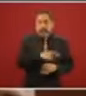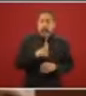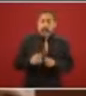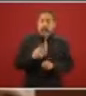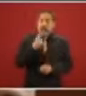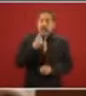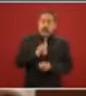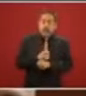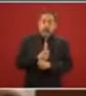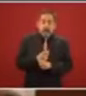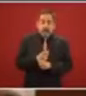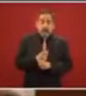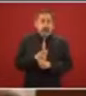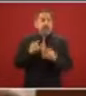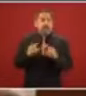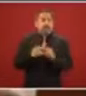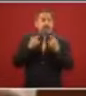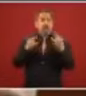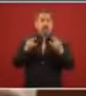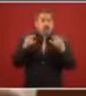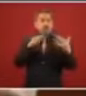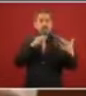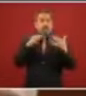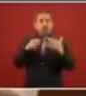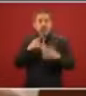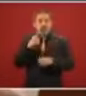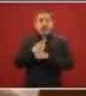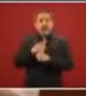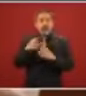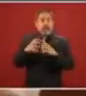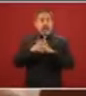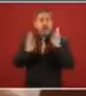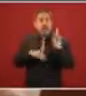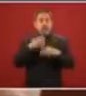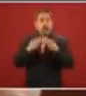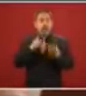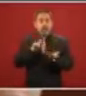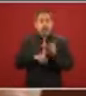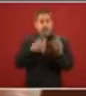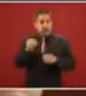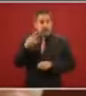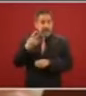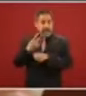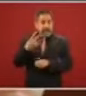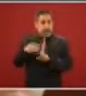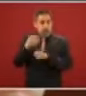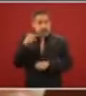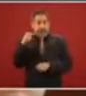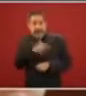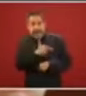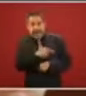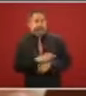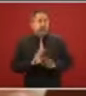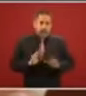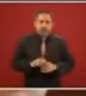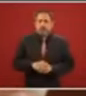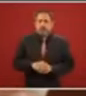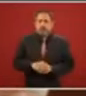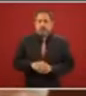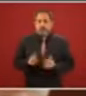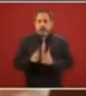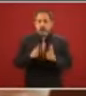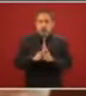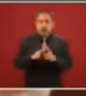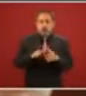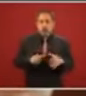combate aeronaval en la historia del mundo durante la Primera Guerra Mundial en 1914. El colectivo Aquino pide de